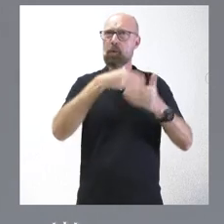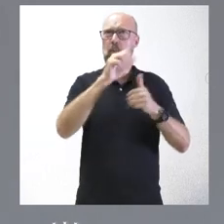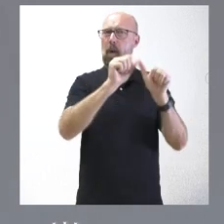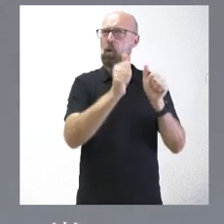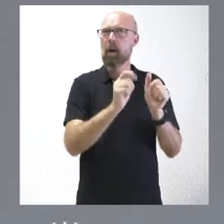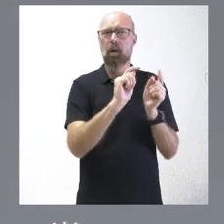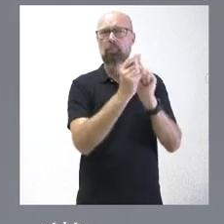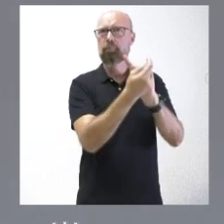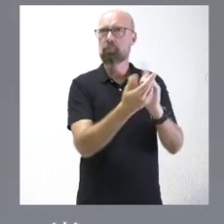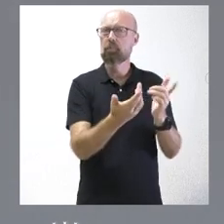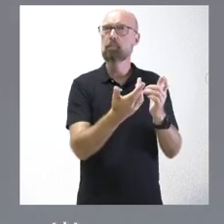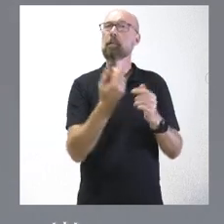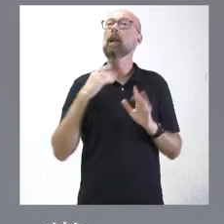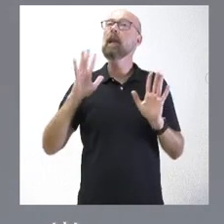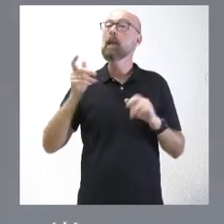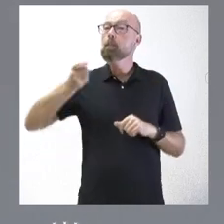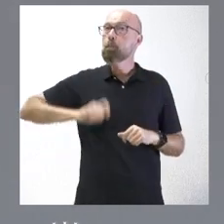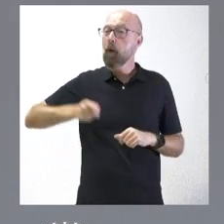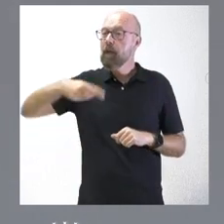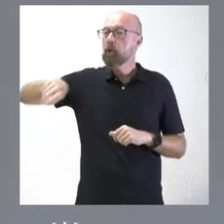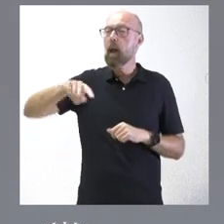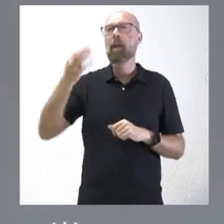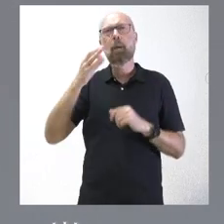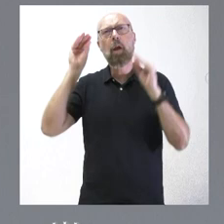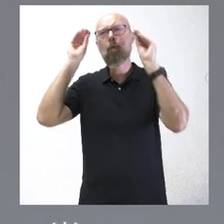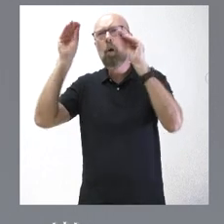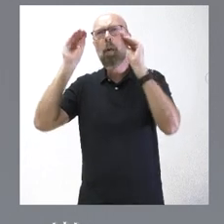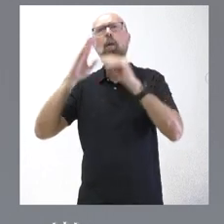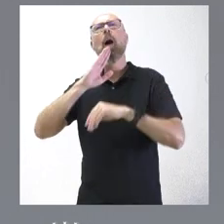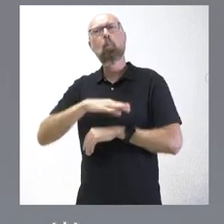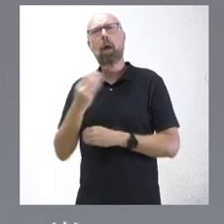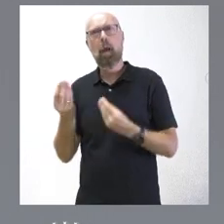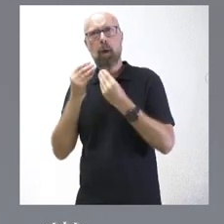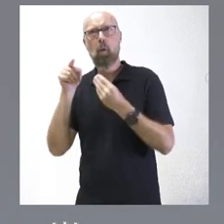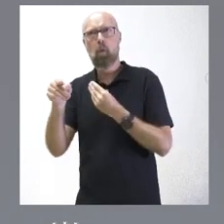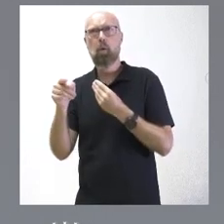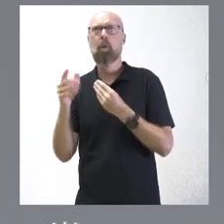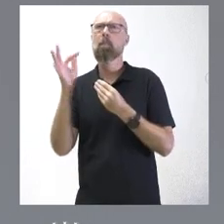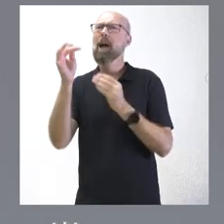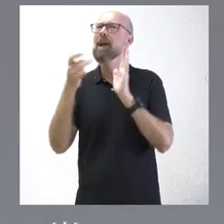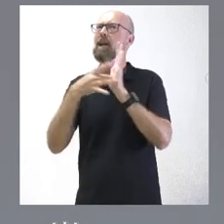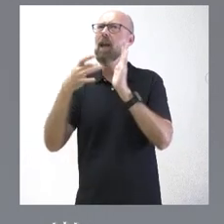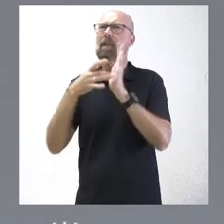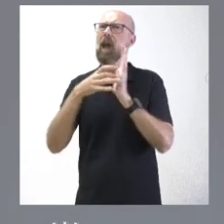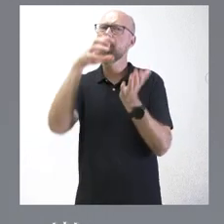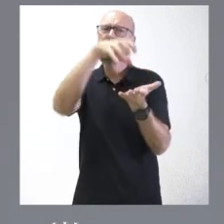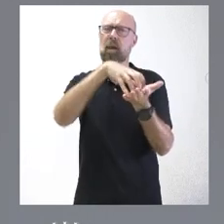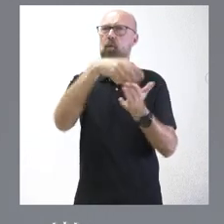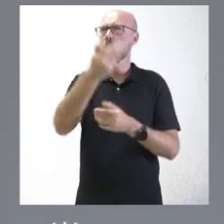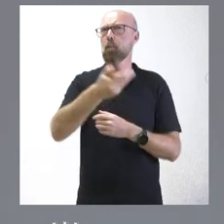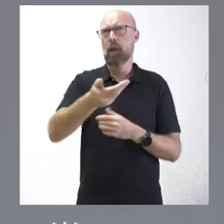tenían que tener sobre todo una formación adecuada así como apostar por la calidad de los centros